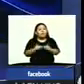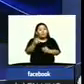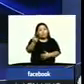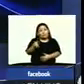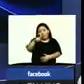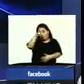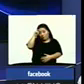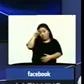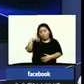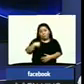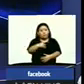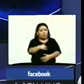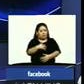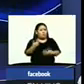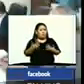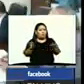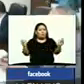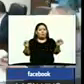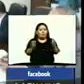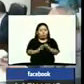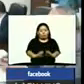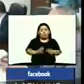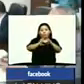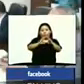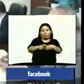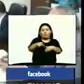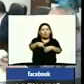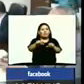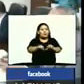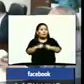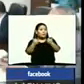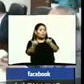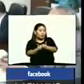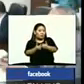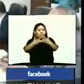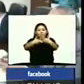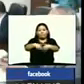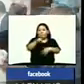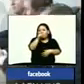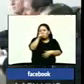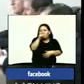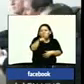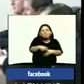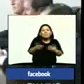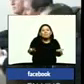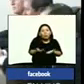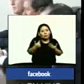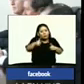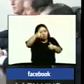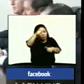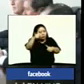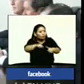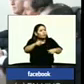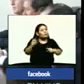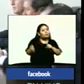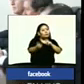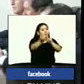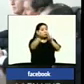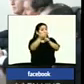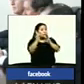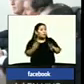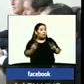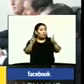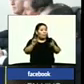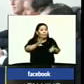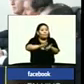Trabajo sostuvo una reunión con el Comité Ejecutivo de la Asociación Nacional de la Empresa Privada con quienes se alcanzaron acuerdos importantes en el tema